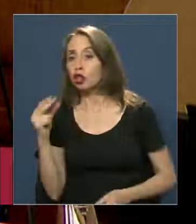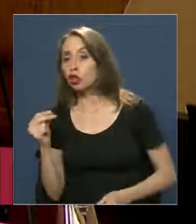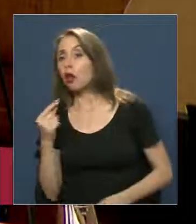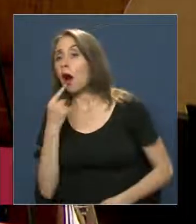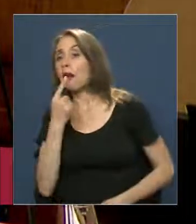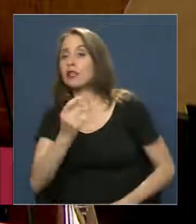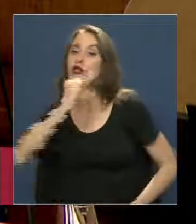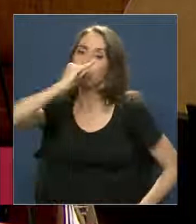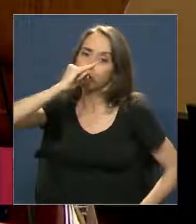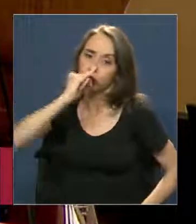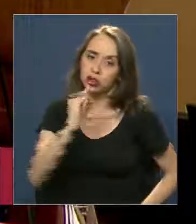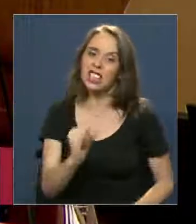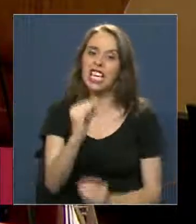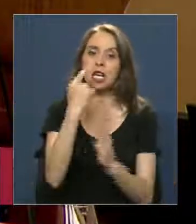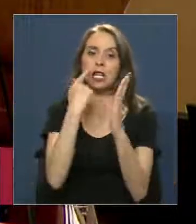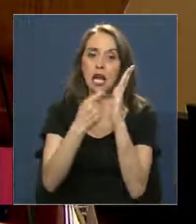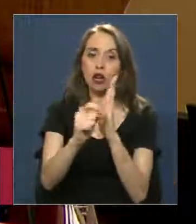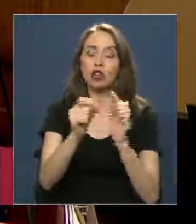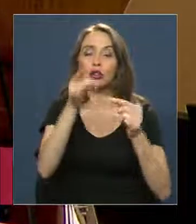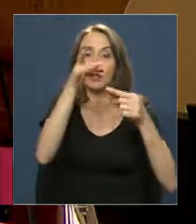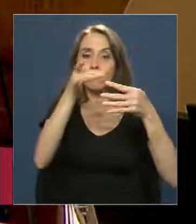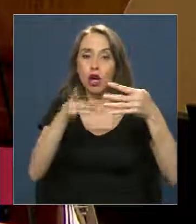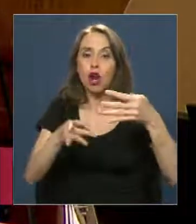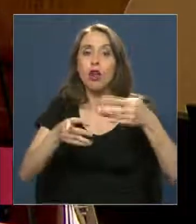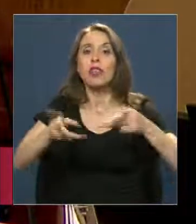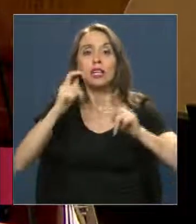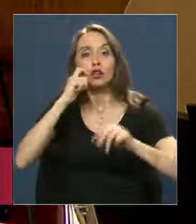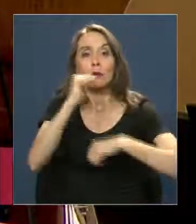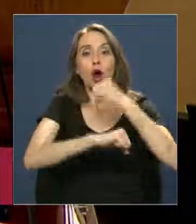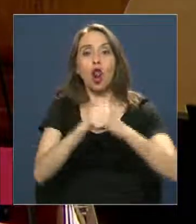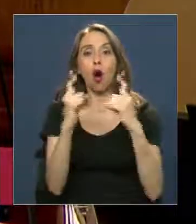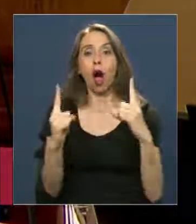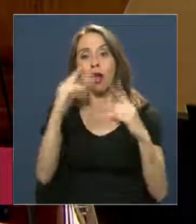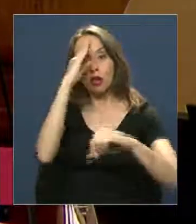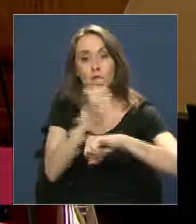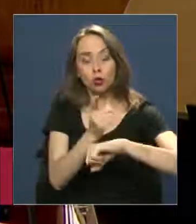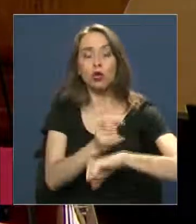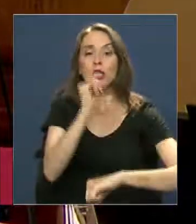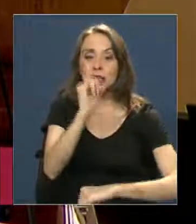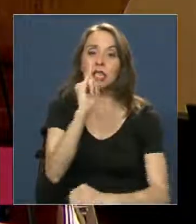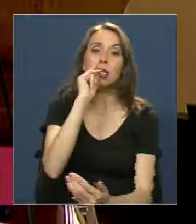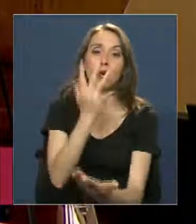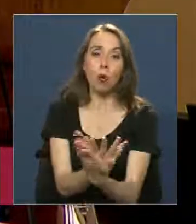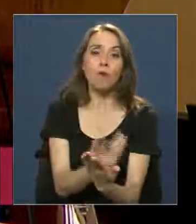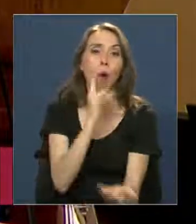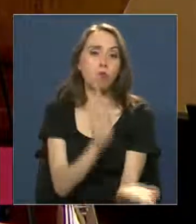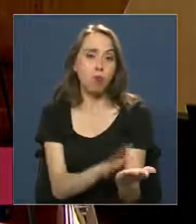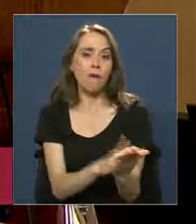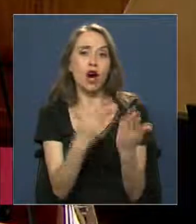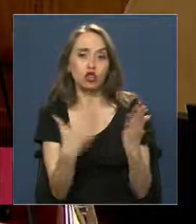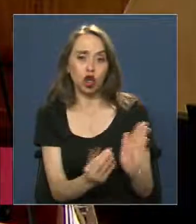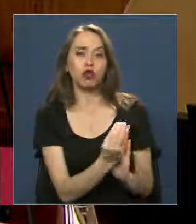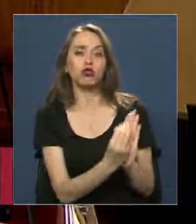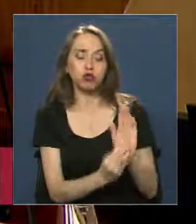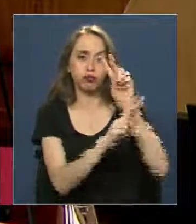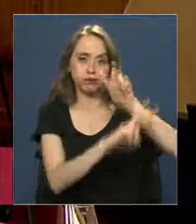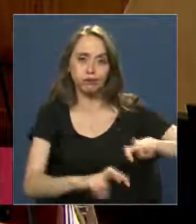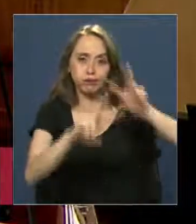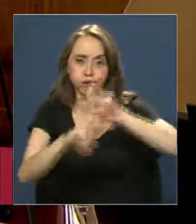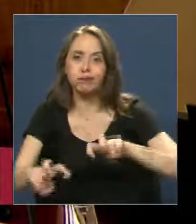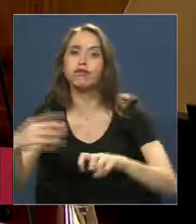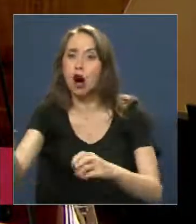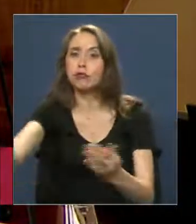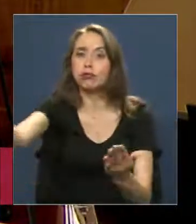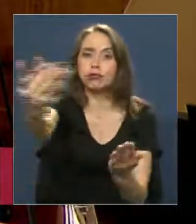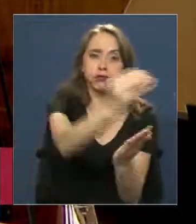que efectivamente las violaciones de derechos humanos en dictadura ocurrieron y están acreditadas, están estudiadas,